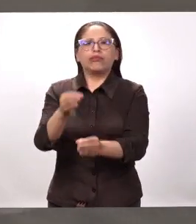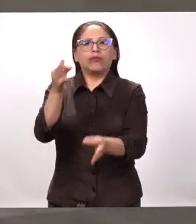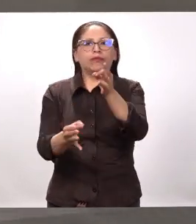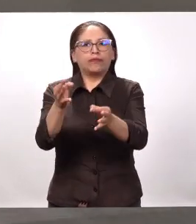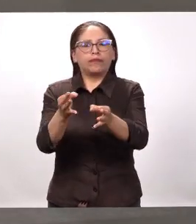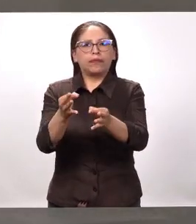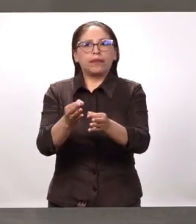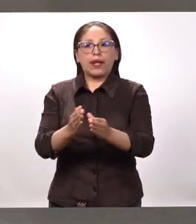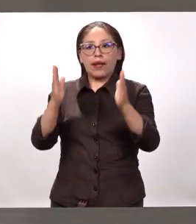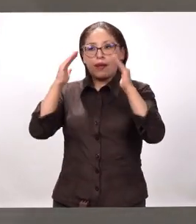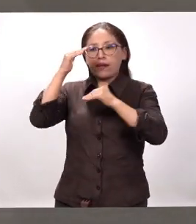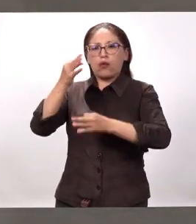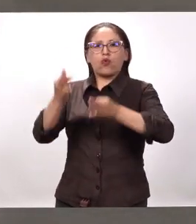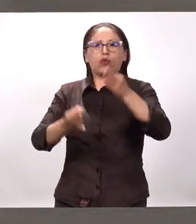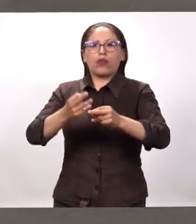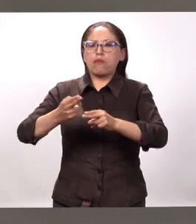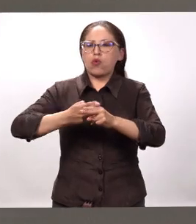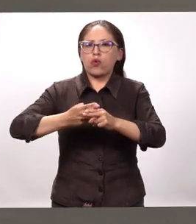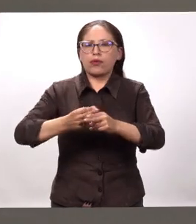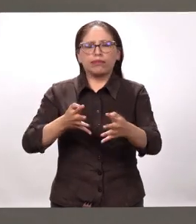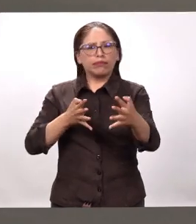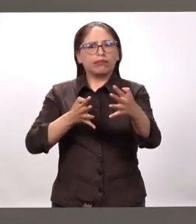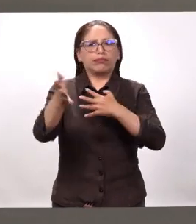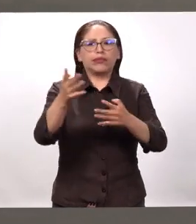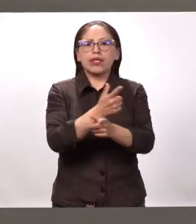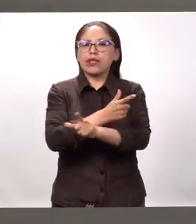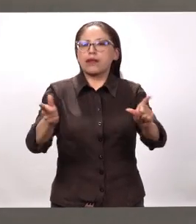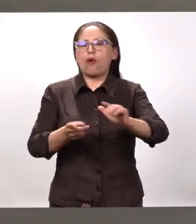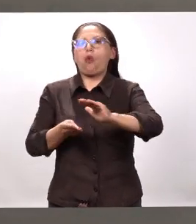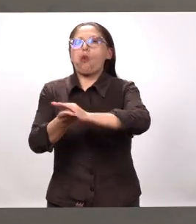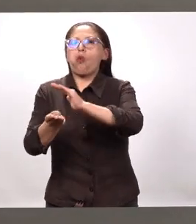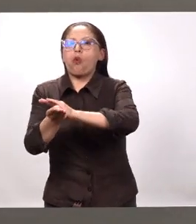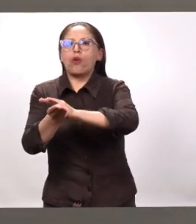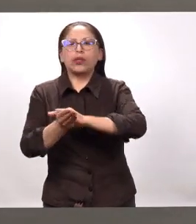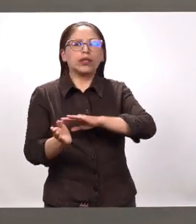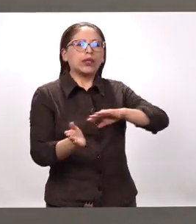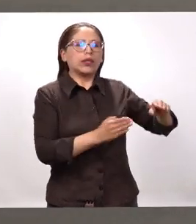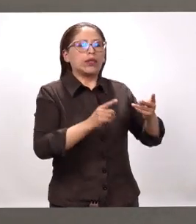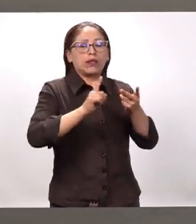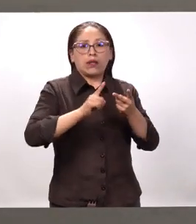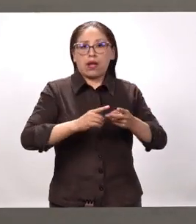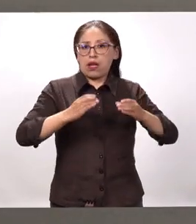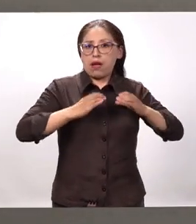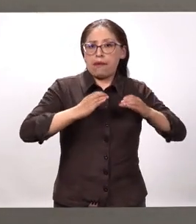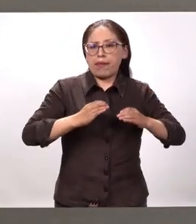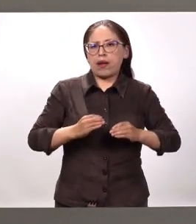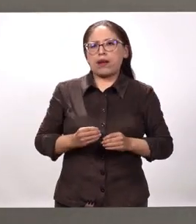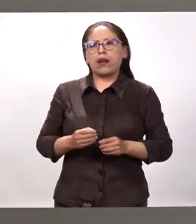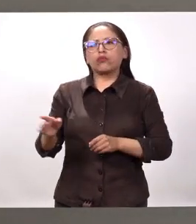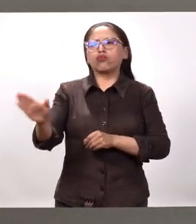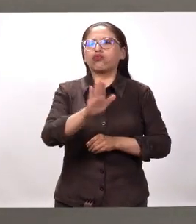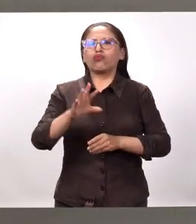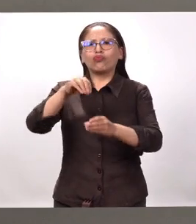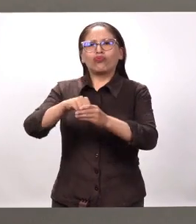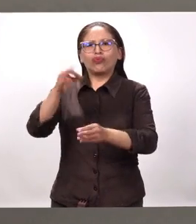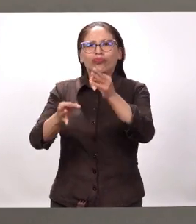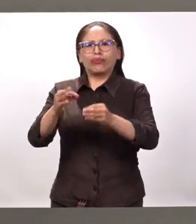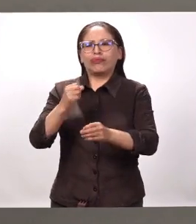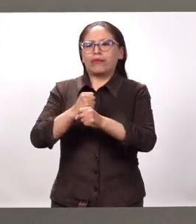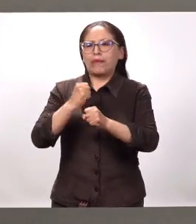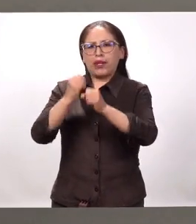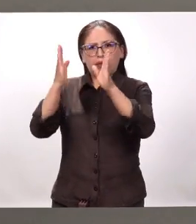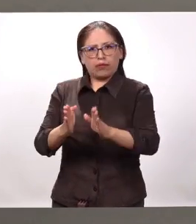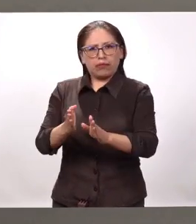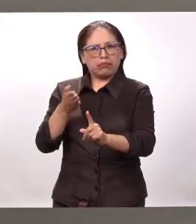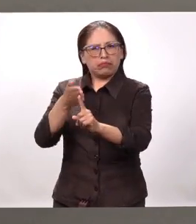órgano judicial para tener una justicia pronta y transparente libre de corrupción y la segunda capacitar y actualizar a todos los